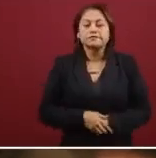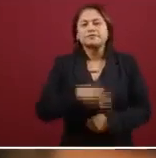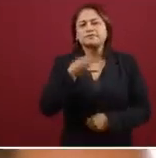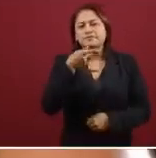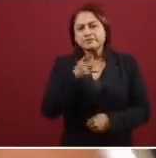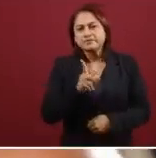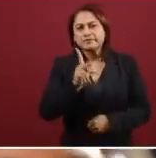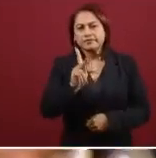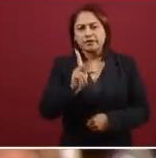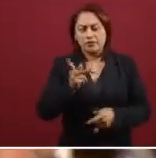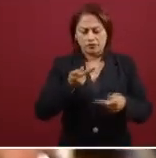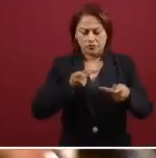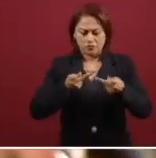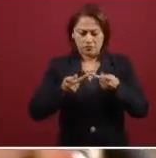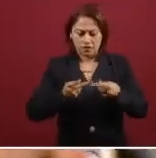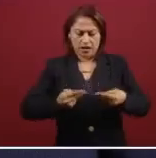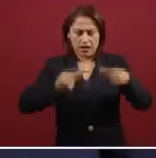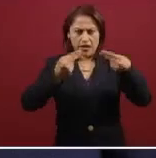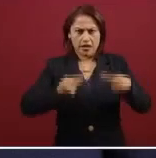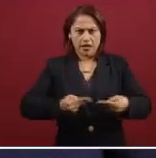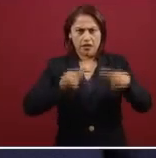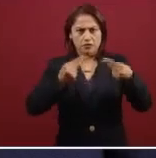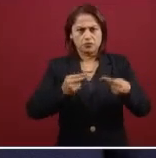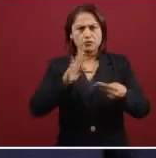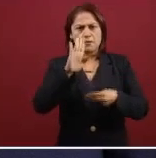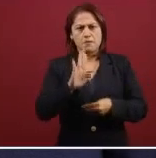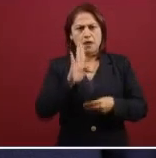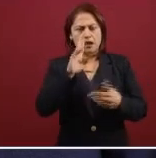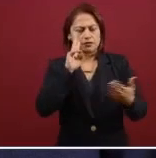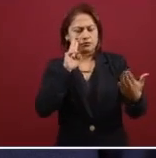más a ver contratos,